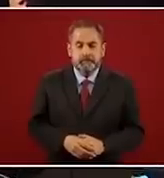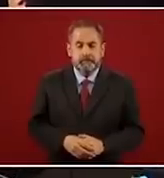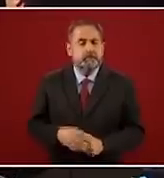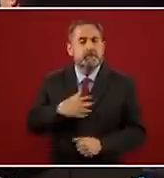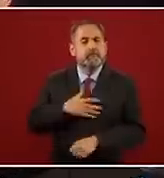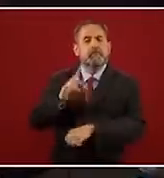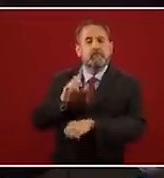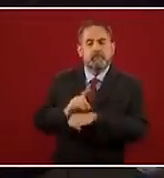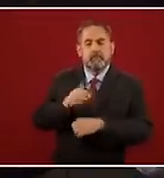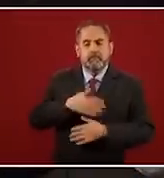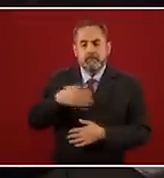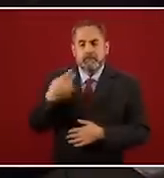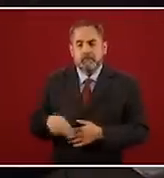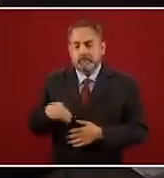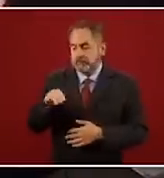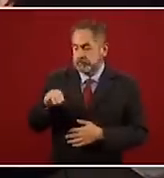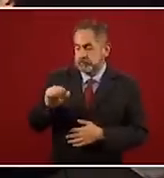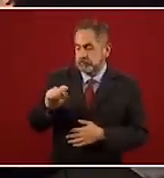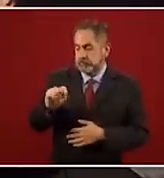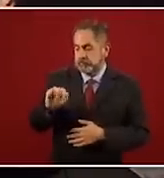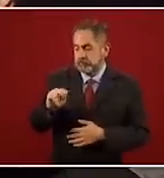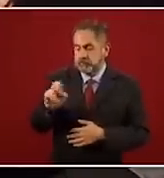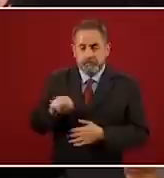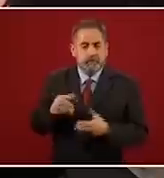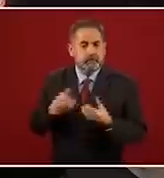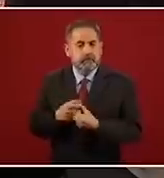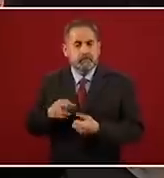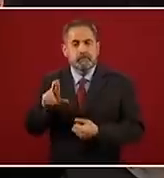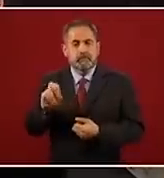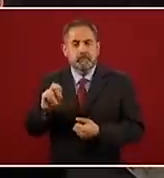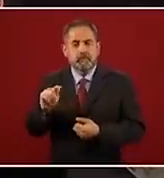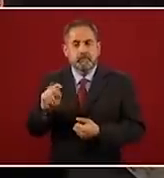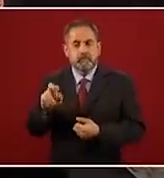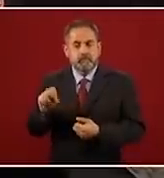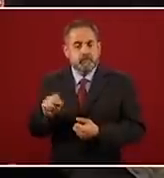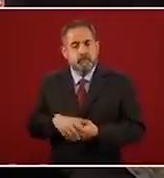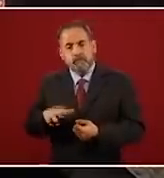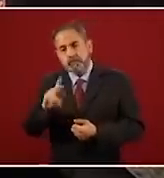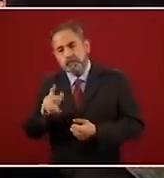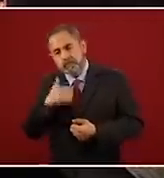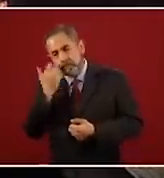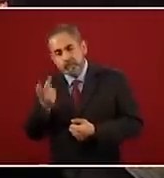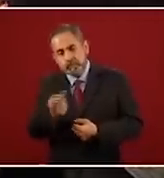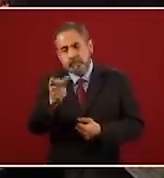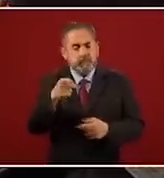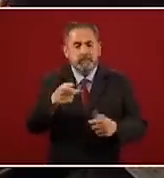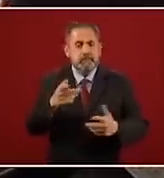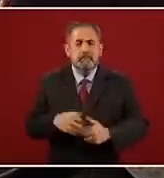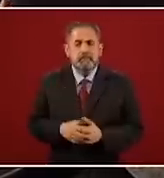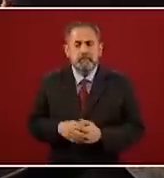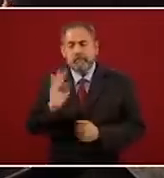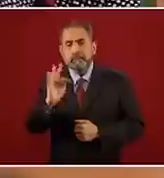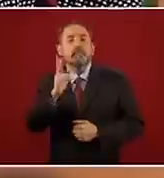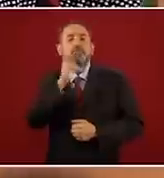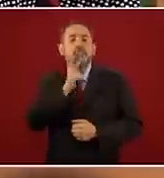Buenos días, mi nombre es Ana Isabel Martínez y trabajo para la agencia de noticias Reuters. Lo primero que quería preguntar es si